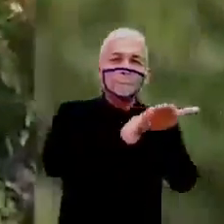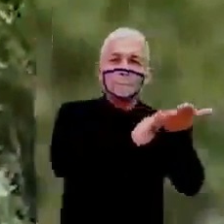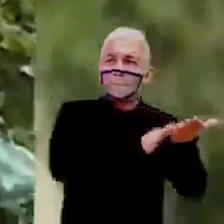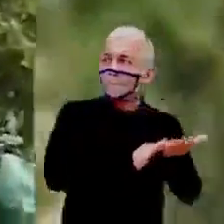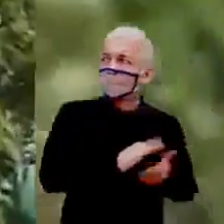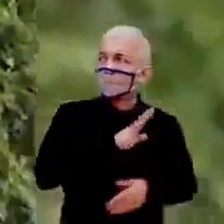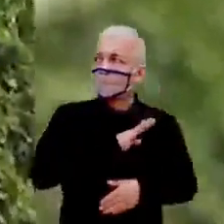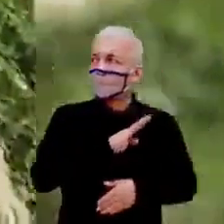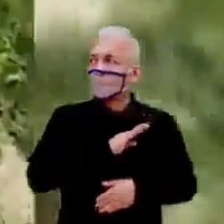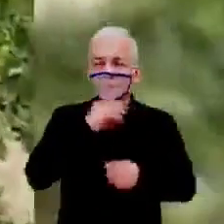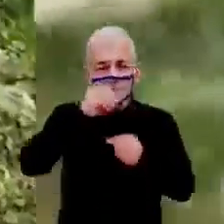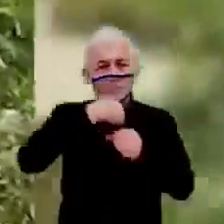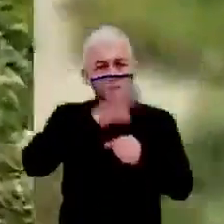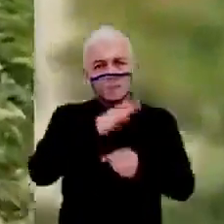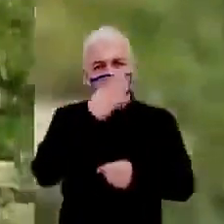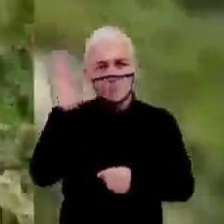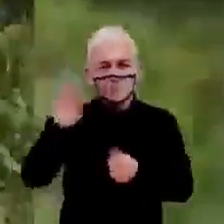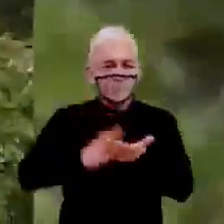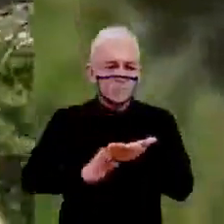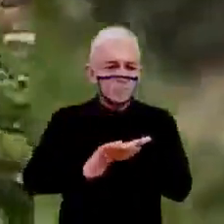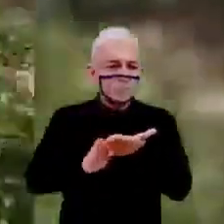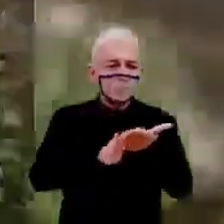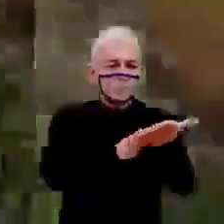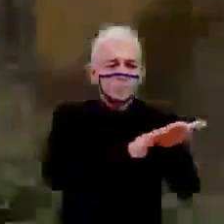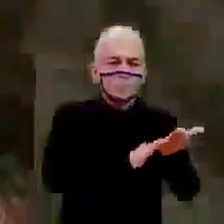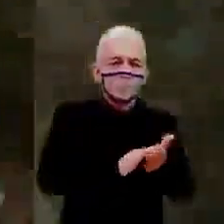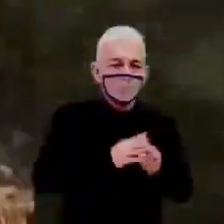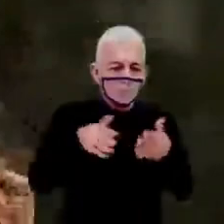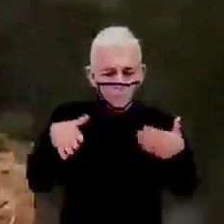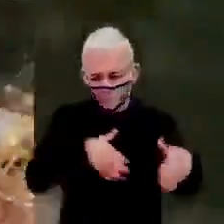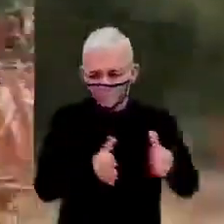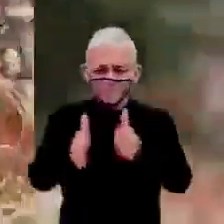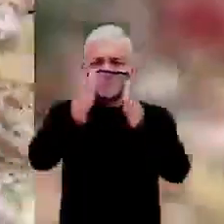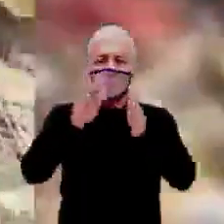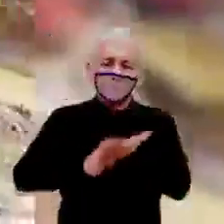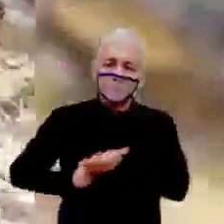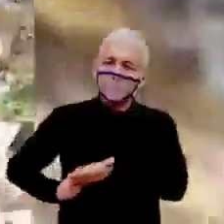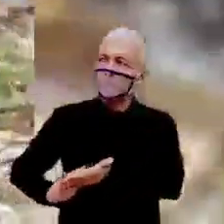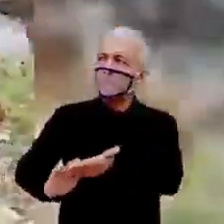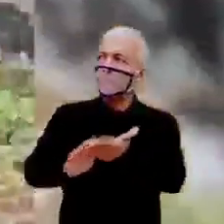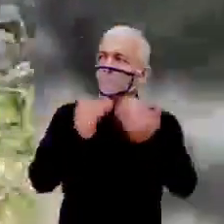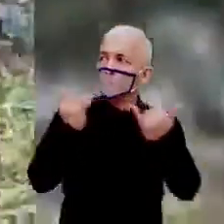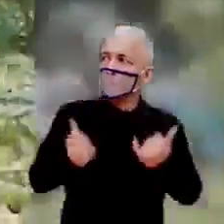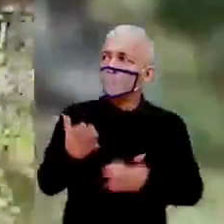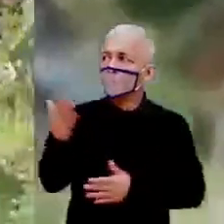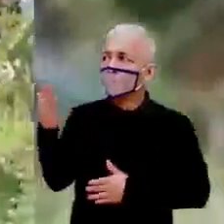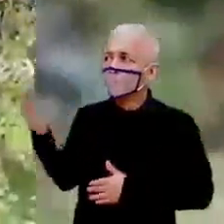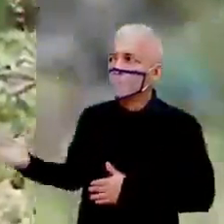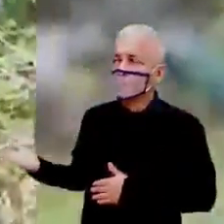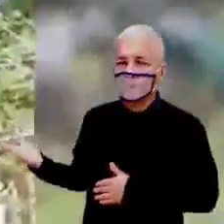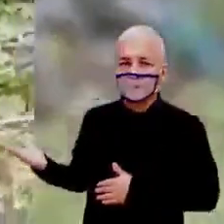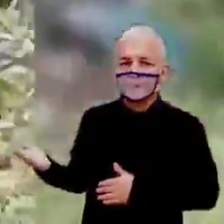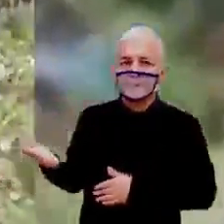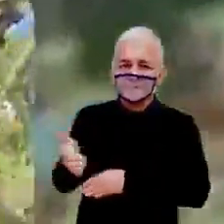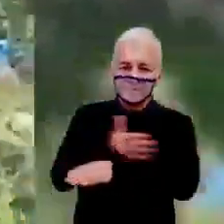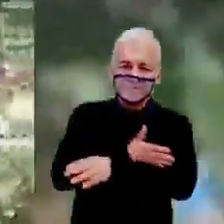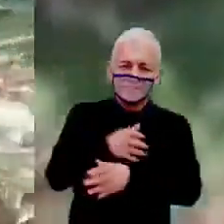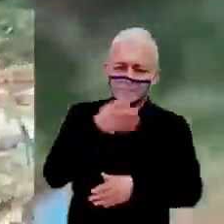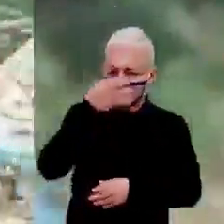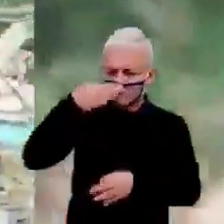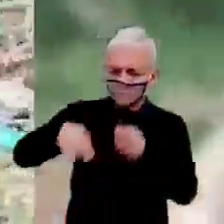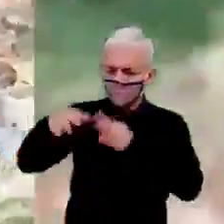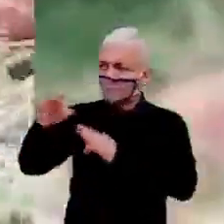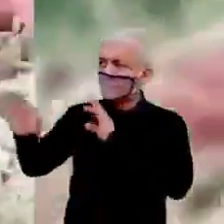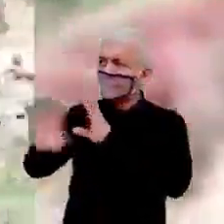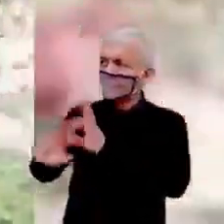ser alcalde del distrito de Barranquilla, sería un hecho la canalización del arroyo. Y mire, que antes de él ser alcalde, comenzó y nos